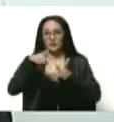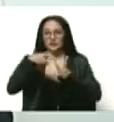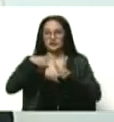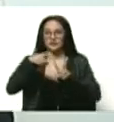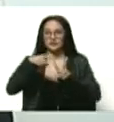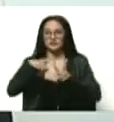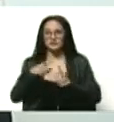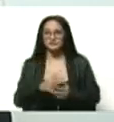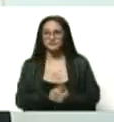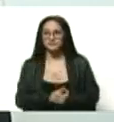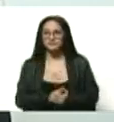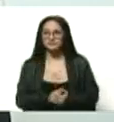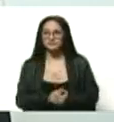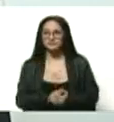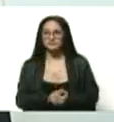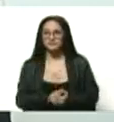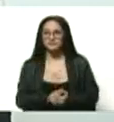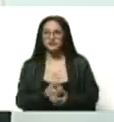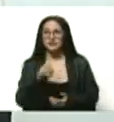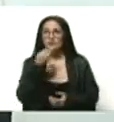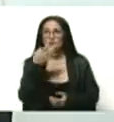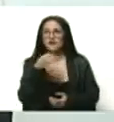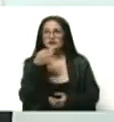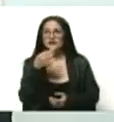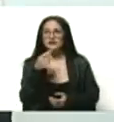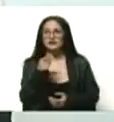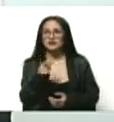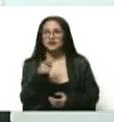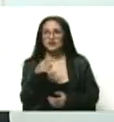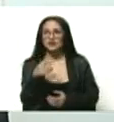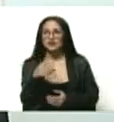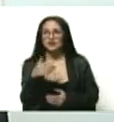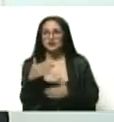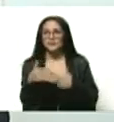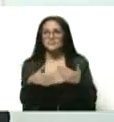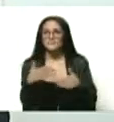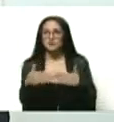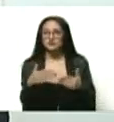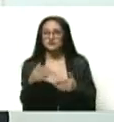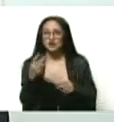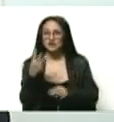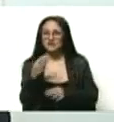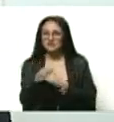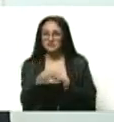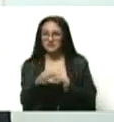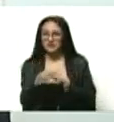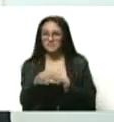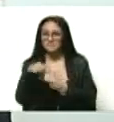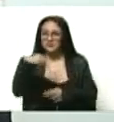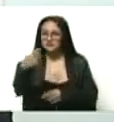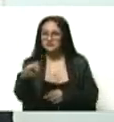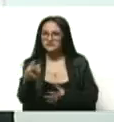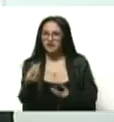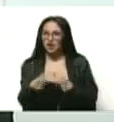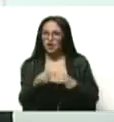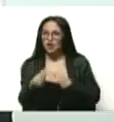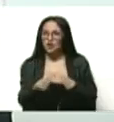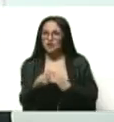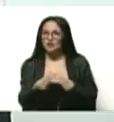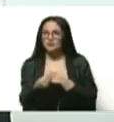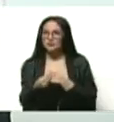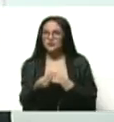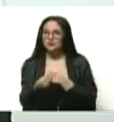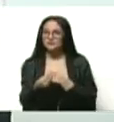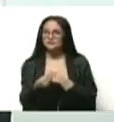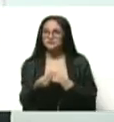tardes. Con respecto al proceso de este próximo 3 de septiembre, quisiera conocer cómo se alista el